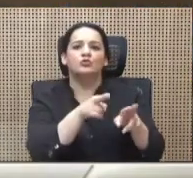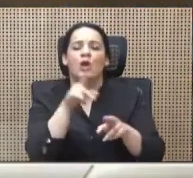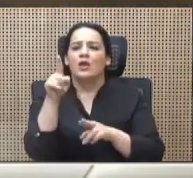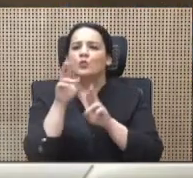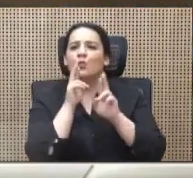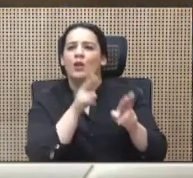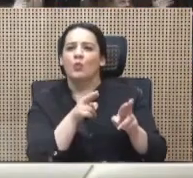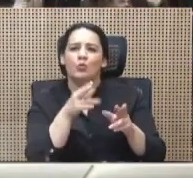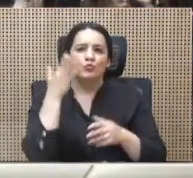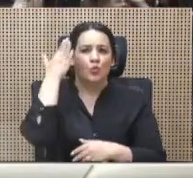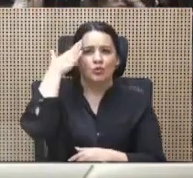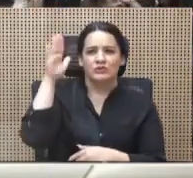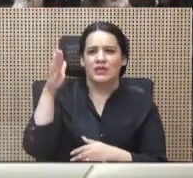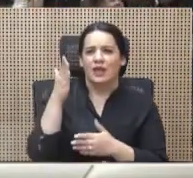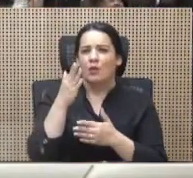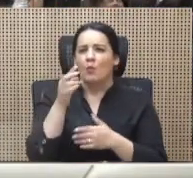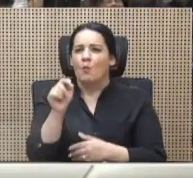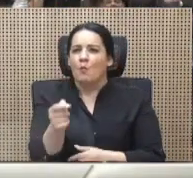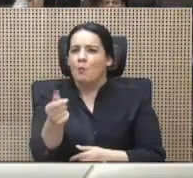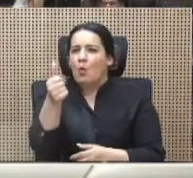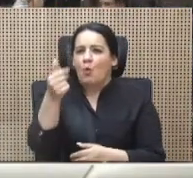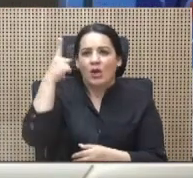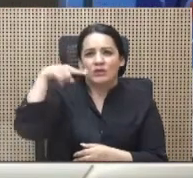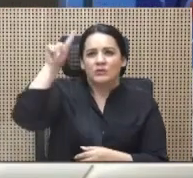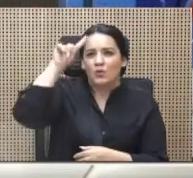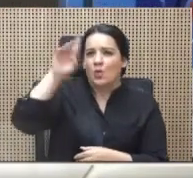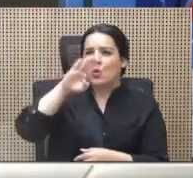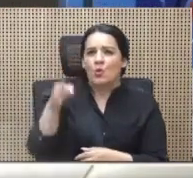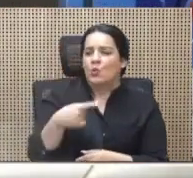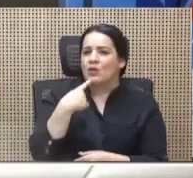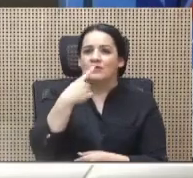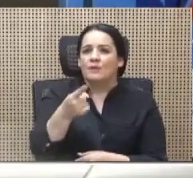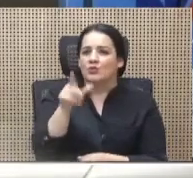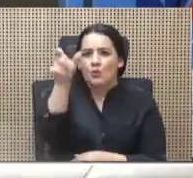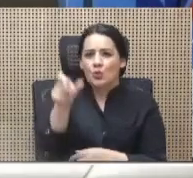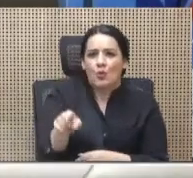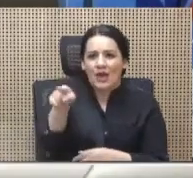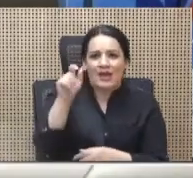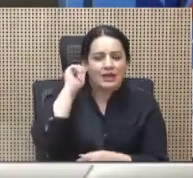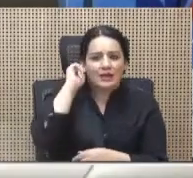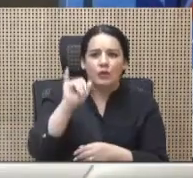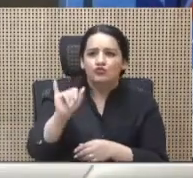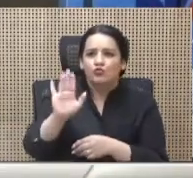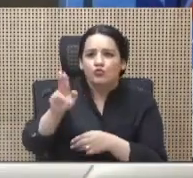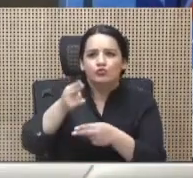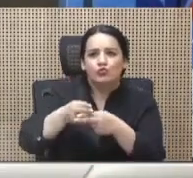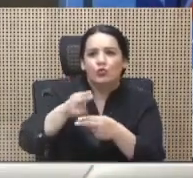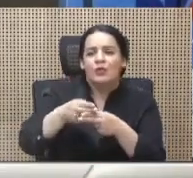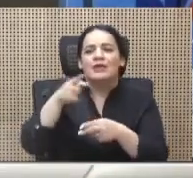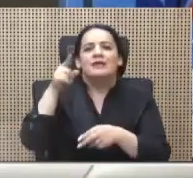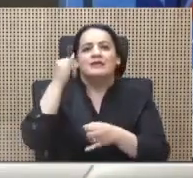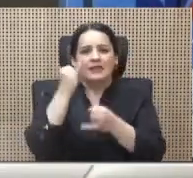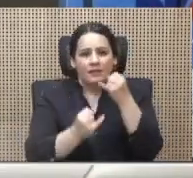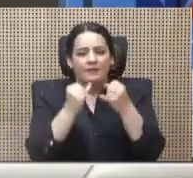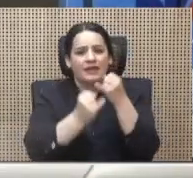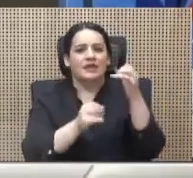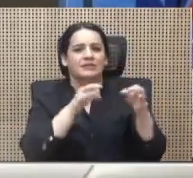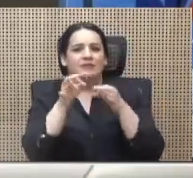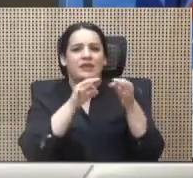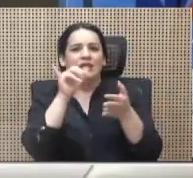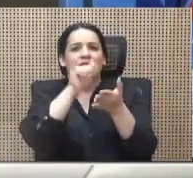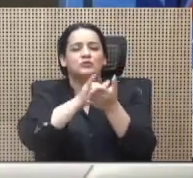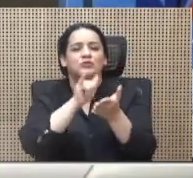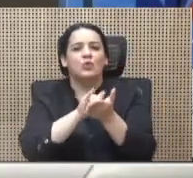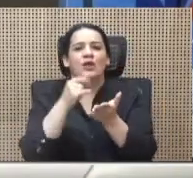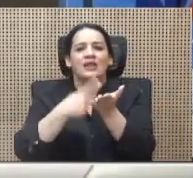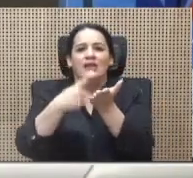un poco abstracta porque nunca se le mencionó a ella, ¿verdad? Entonces, sí termina desmantelando eso el debate, pero además